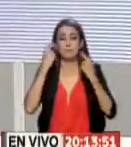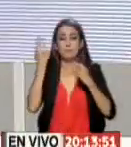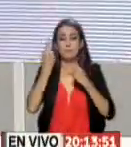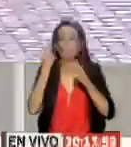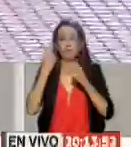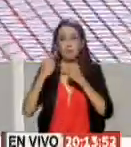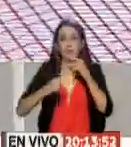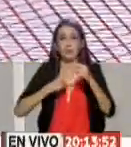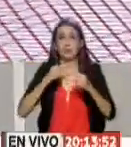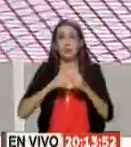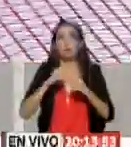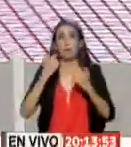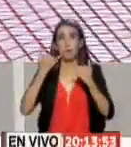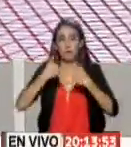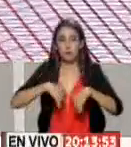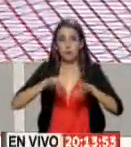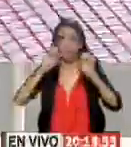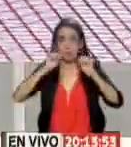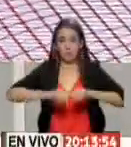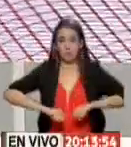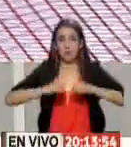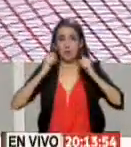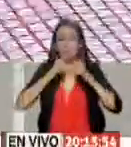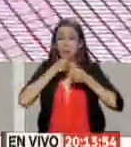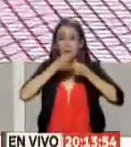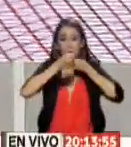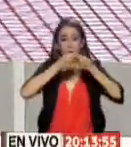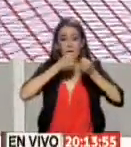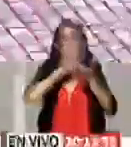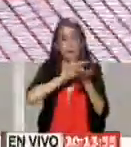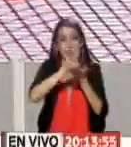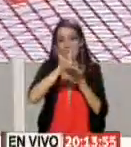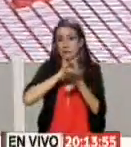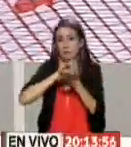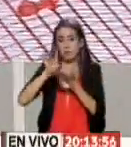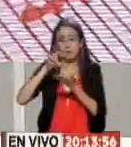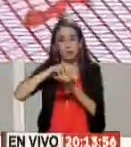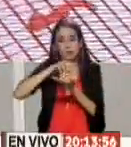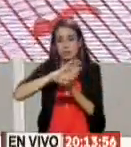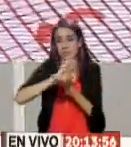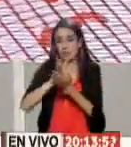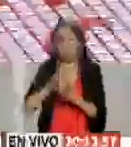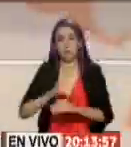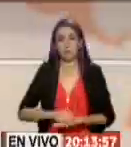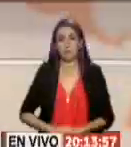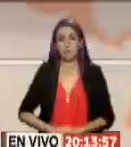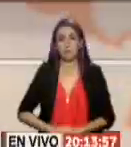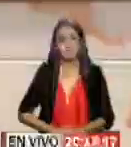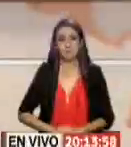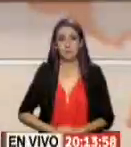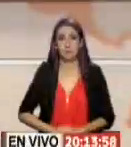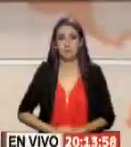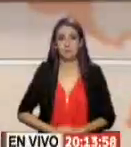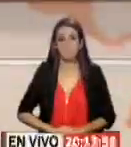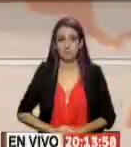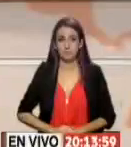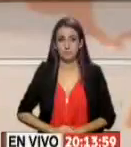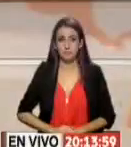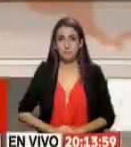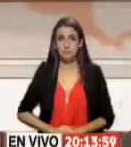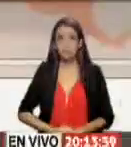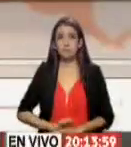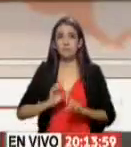contra. En primera impresión, esta mañana dijo que se debe destituir a la representante de Creo. Hay el principio de